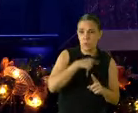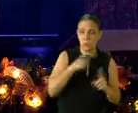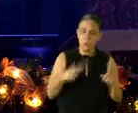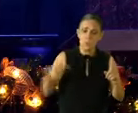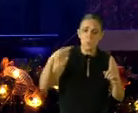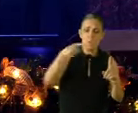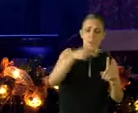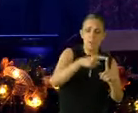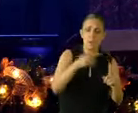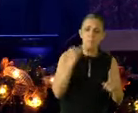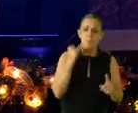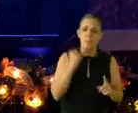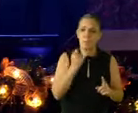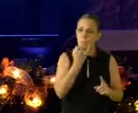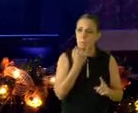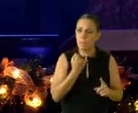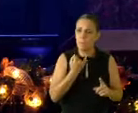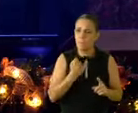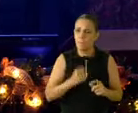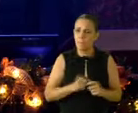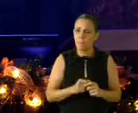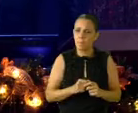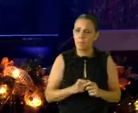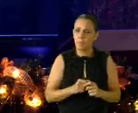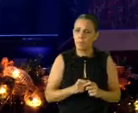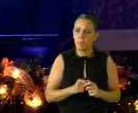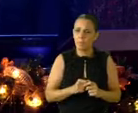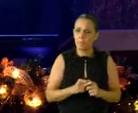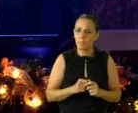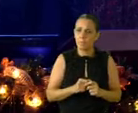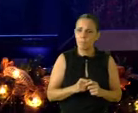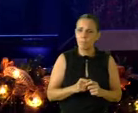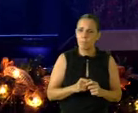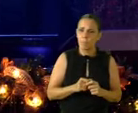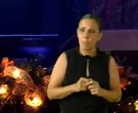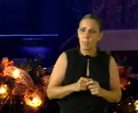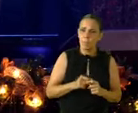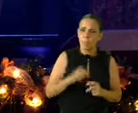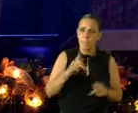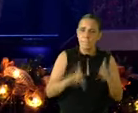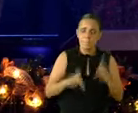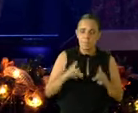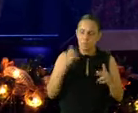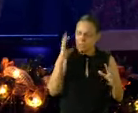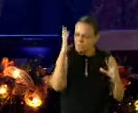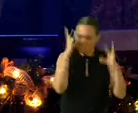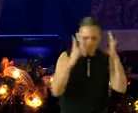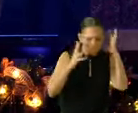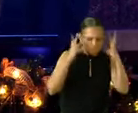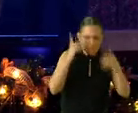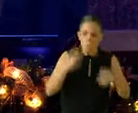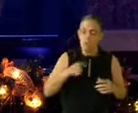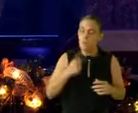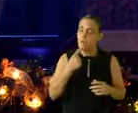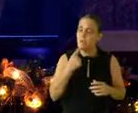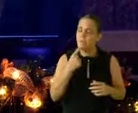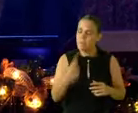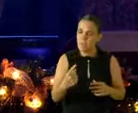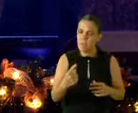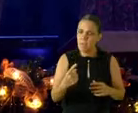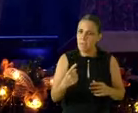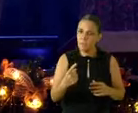en un estrés, Pastor Elías estaba, yo dije, prohibido decir cualquier cosa, tranquilo, todo va a estar bien. Fue una batalla